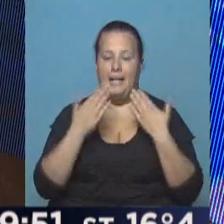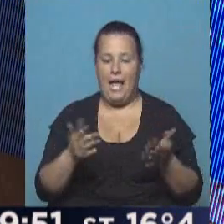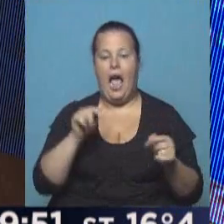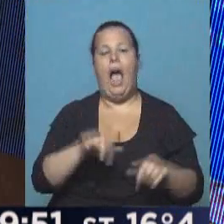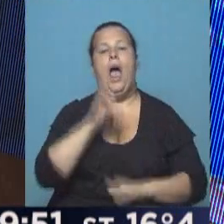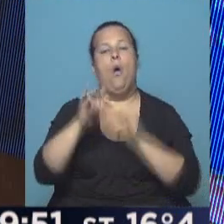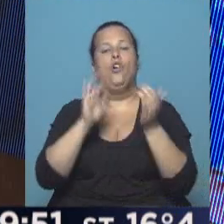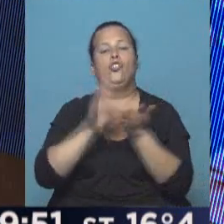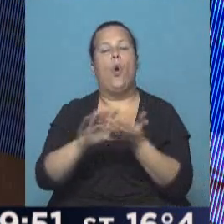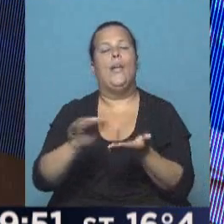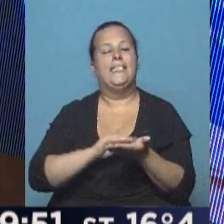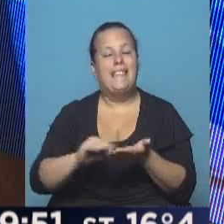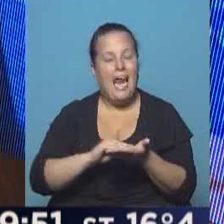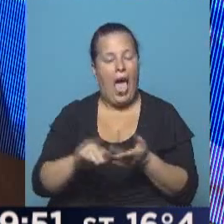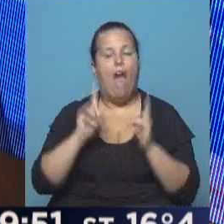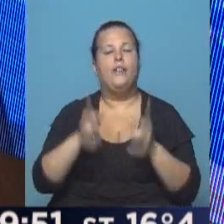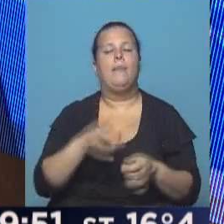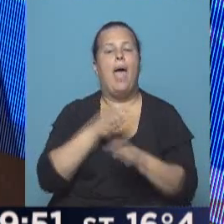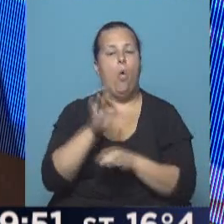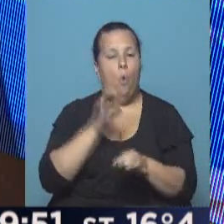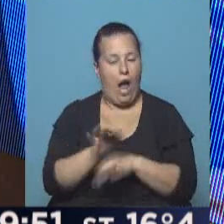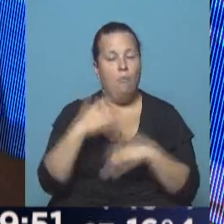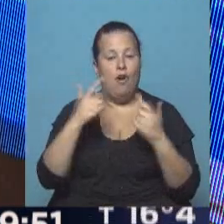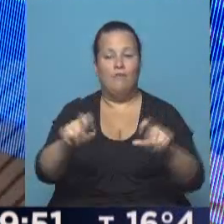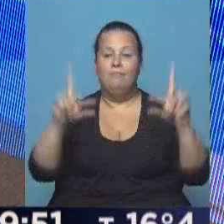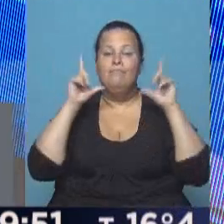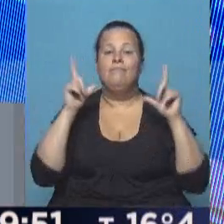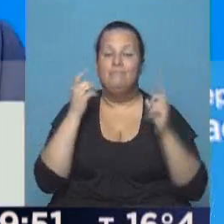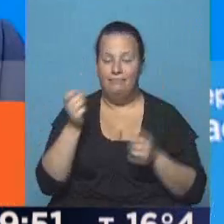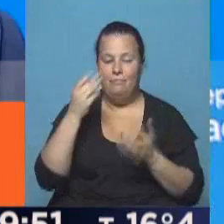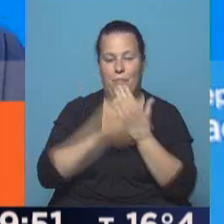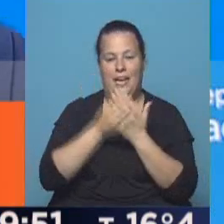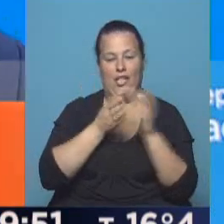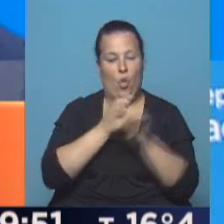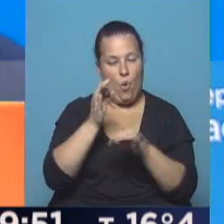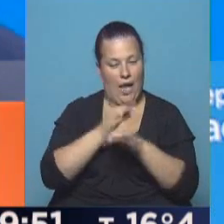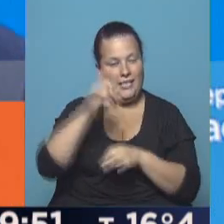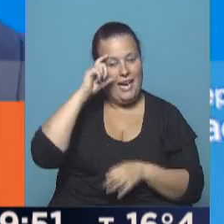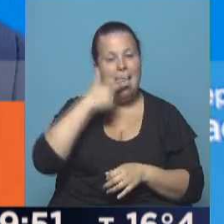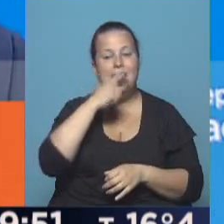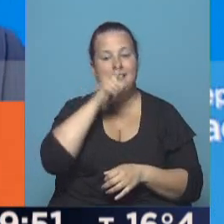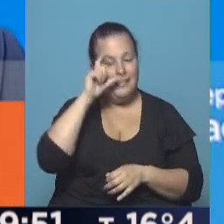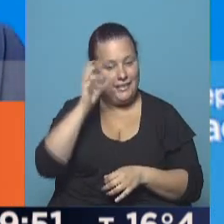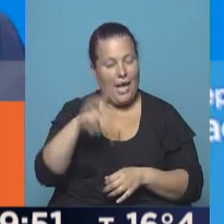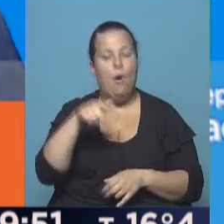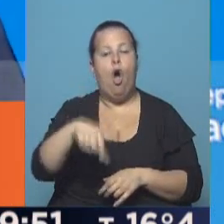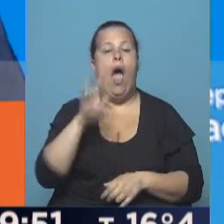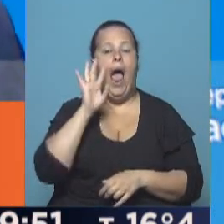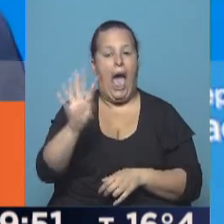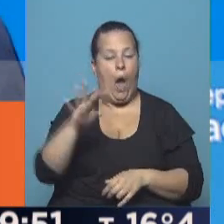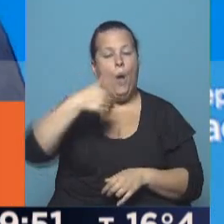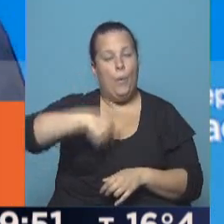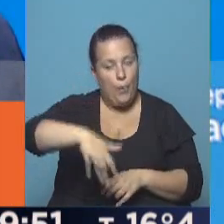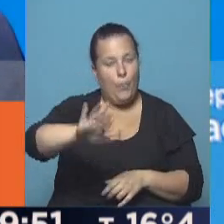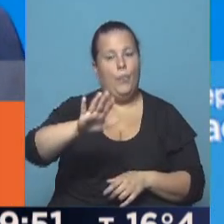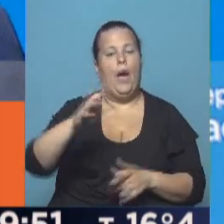vamos a hablar del senado ya vamos a hablar de educación por eso la imagen de el ministro de educación esteban bullrich porque porque hoy a las 4 de la tarde va a